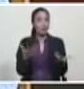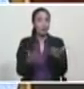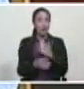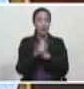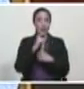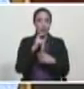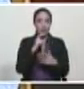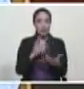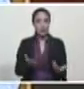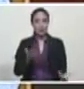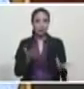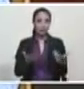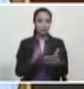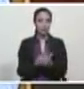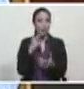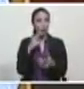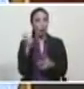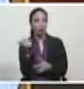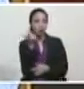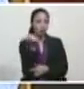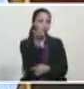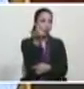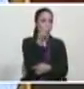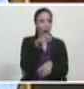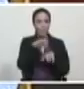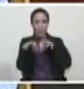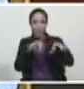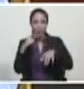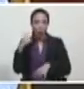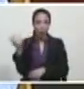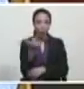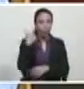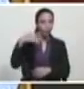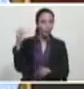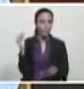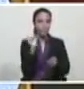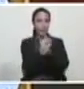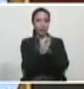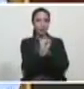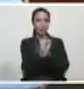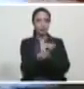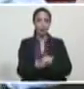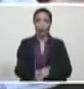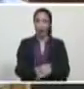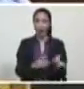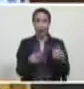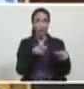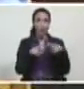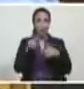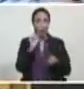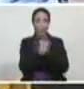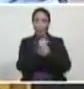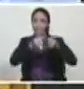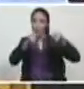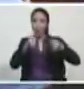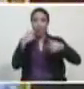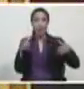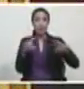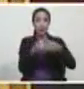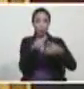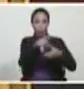para desmembrar, desmantelar y entregar a la justicia a todo el grupo